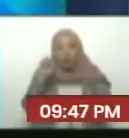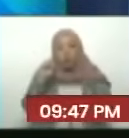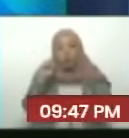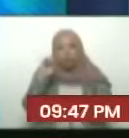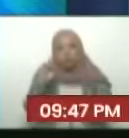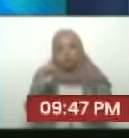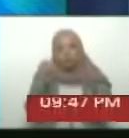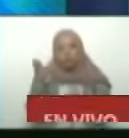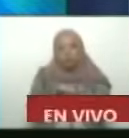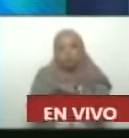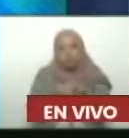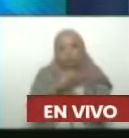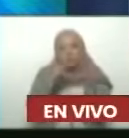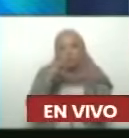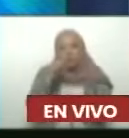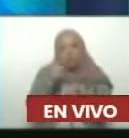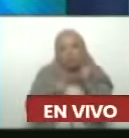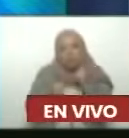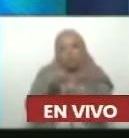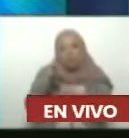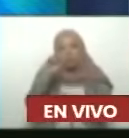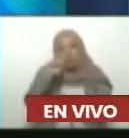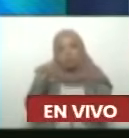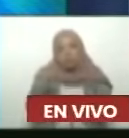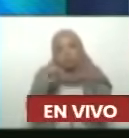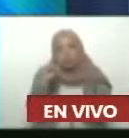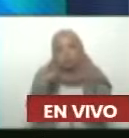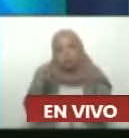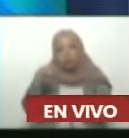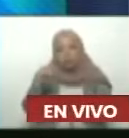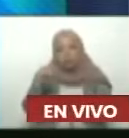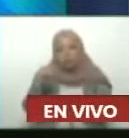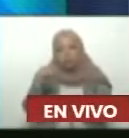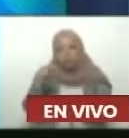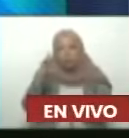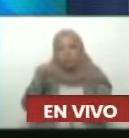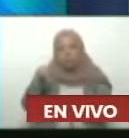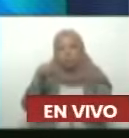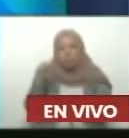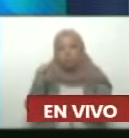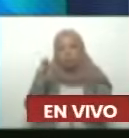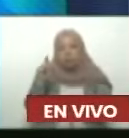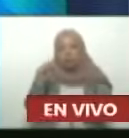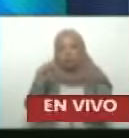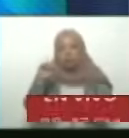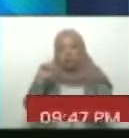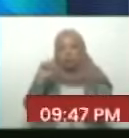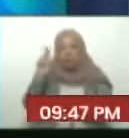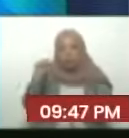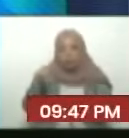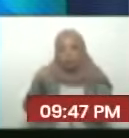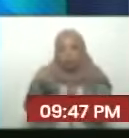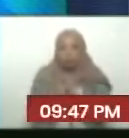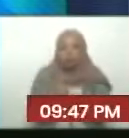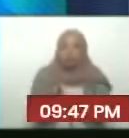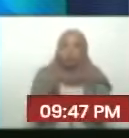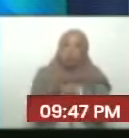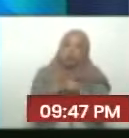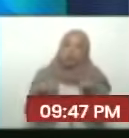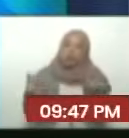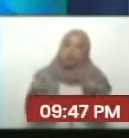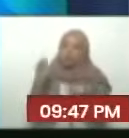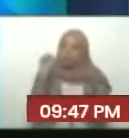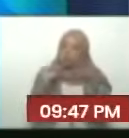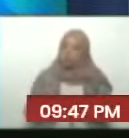admiración absoluta de Bolívar por la proeza del gran libertador del sur, José de San Martín. Uno libertador